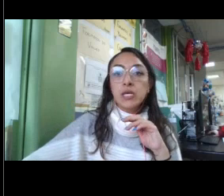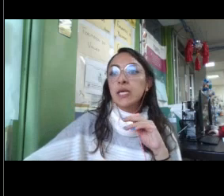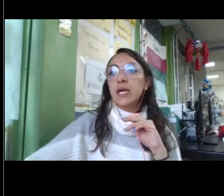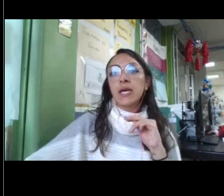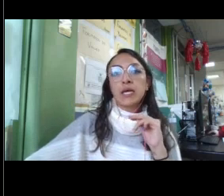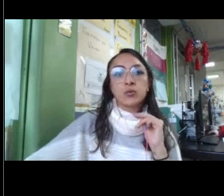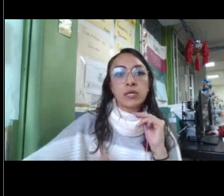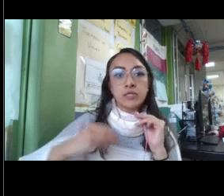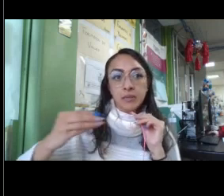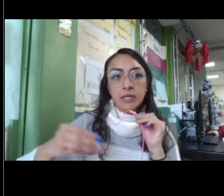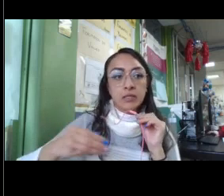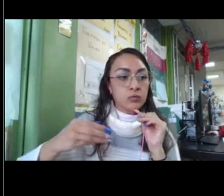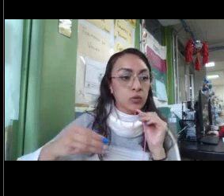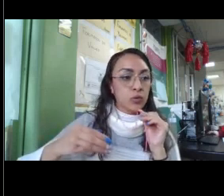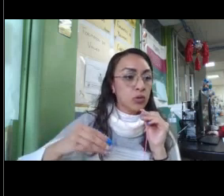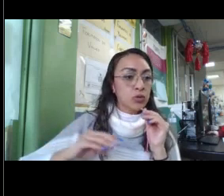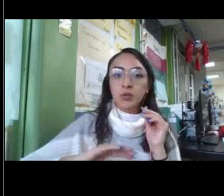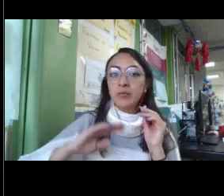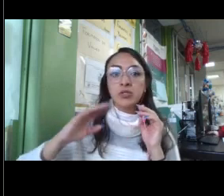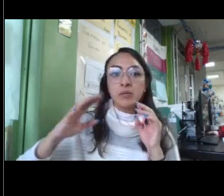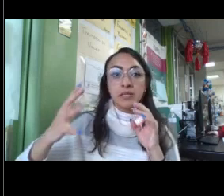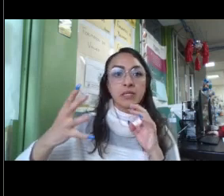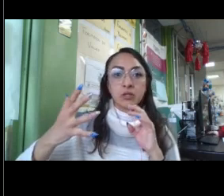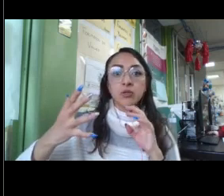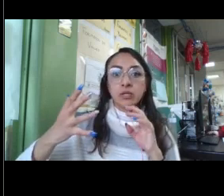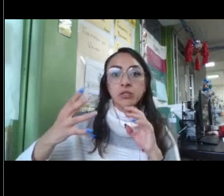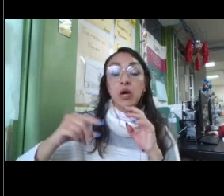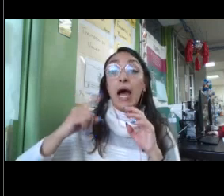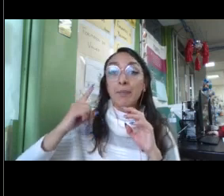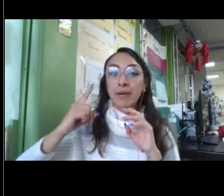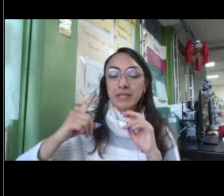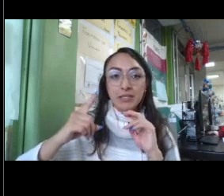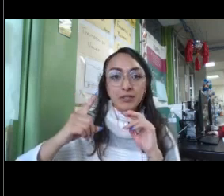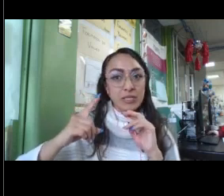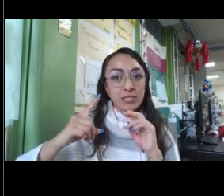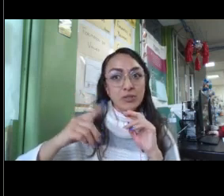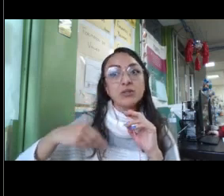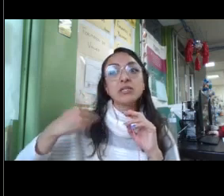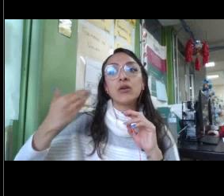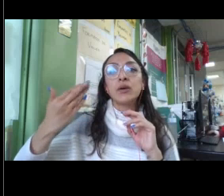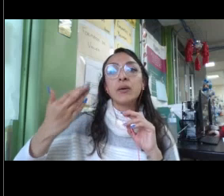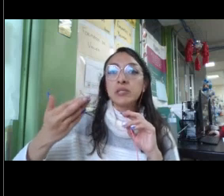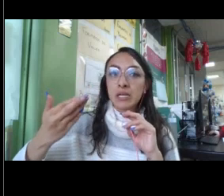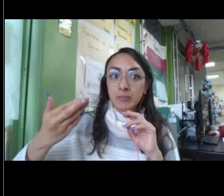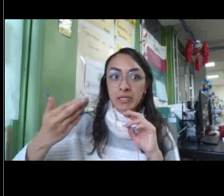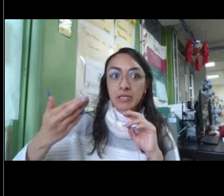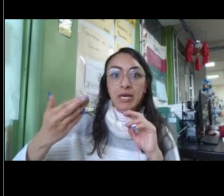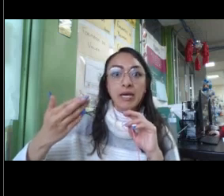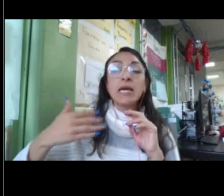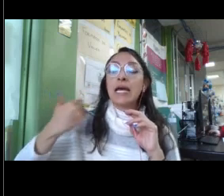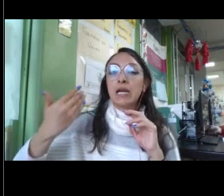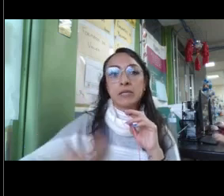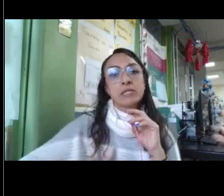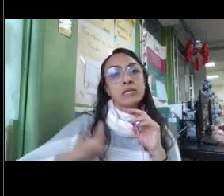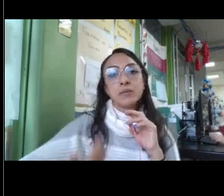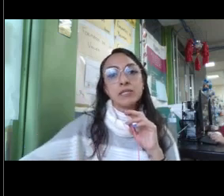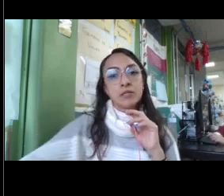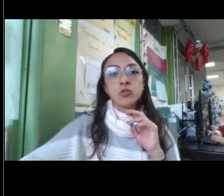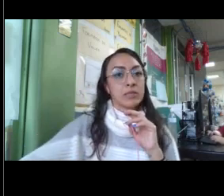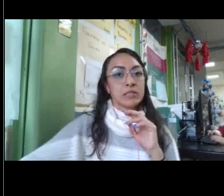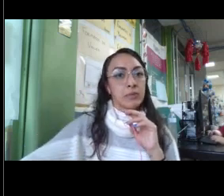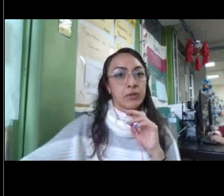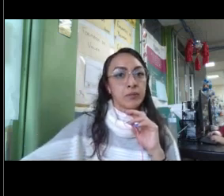Yo sé que en una semana, en un módulo, no vamos a aprender todo esto. Aparte de todo esto, si lo llevamos a la práctica, el